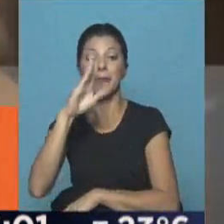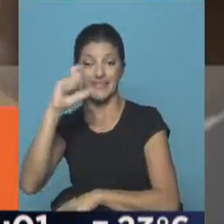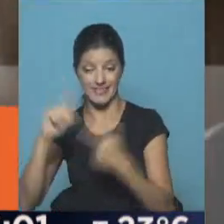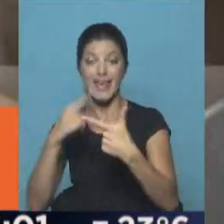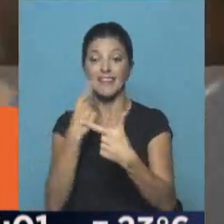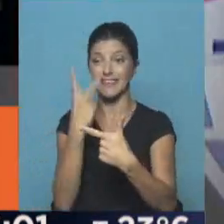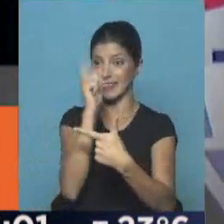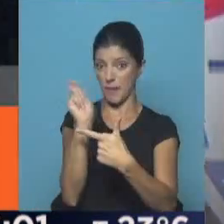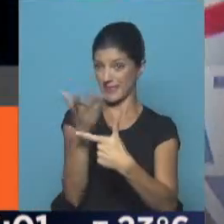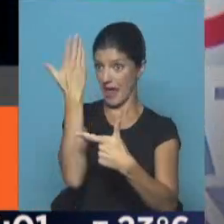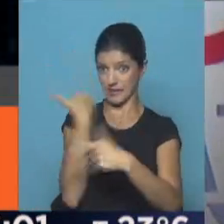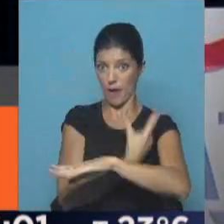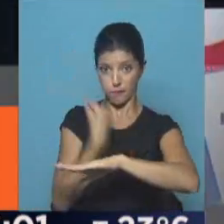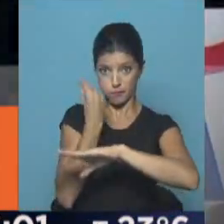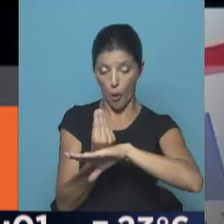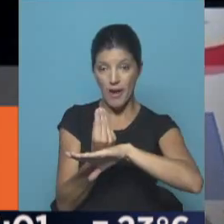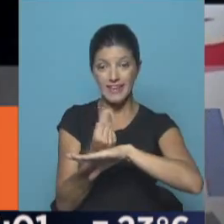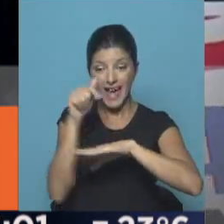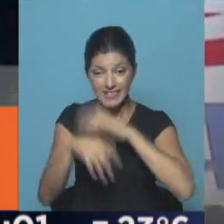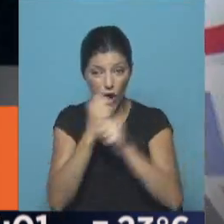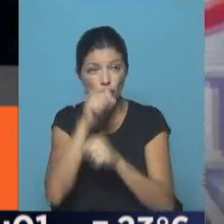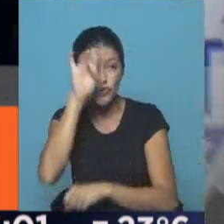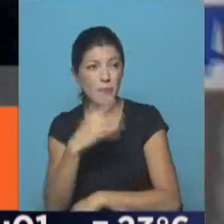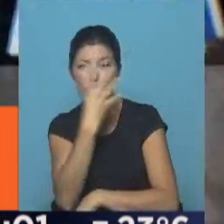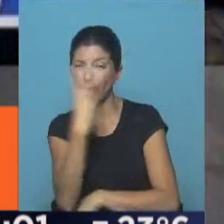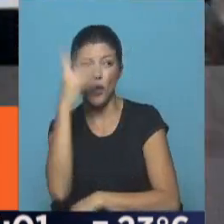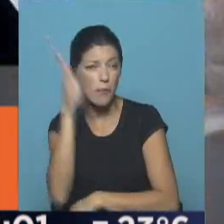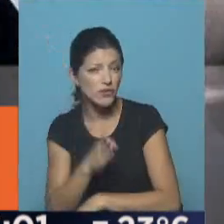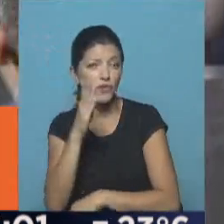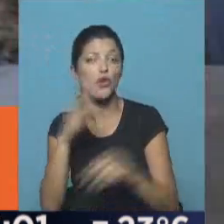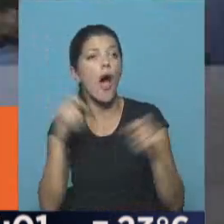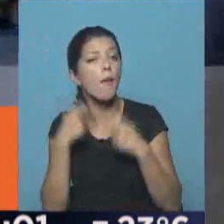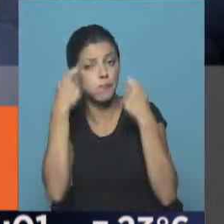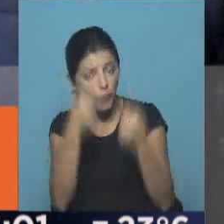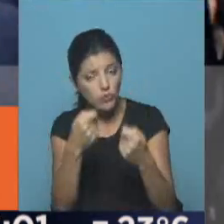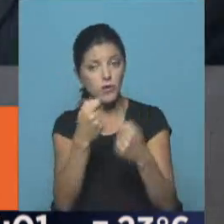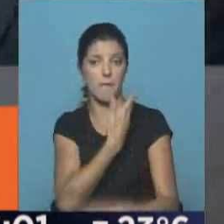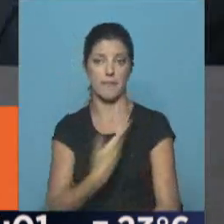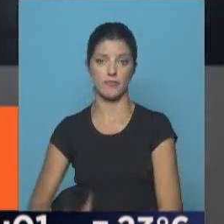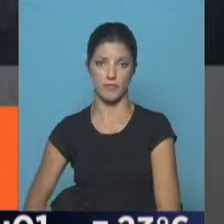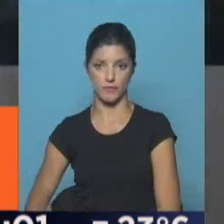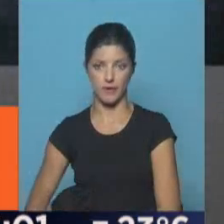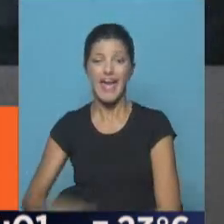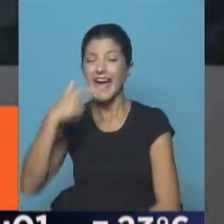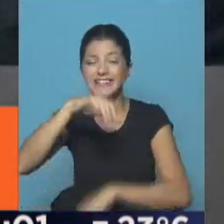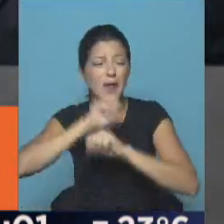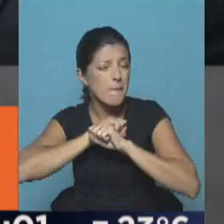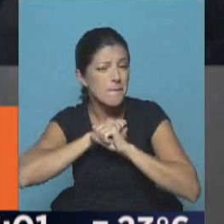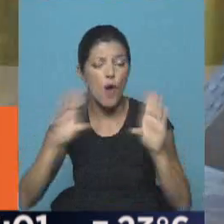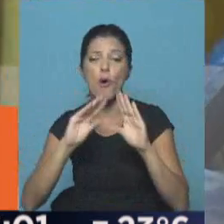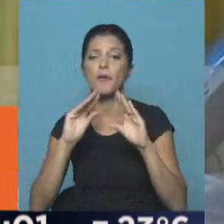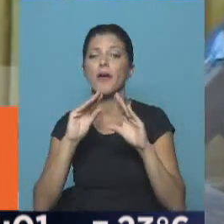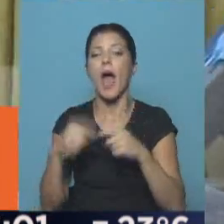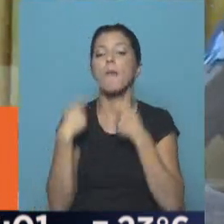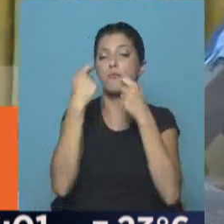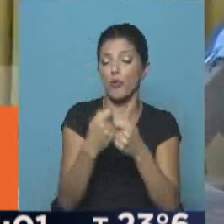a la Casa Blanca, solo el 42% de la población aprueba la gestión de Trump. Es el peor resultado de un presidente